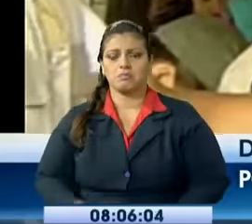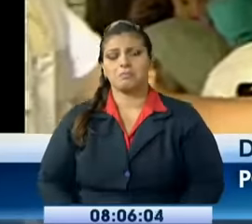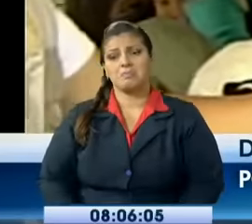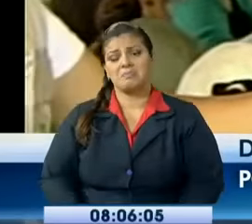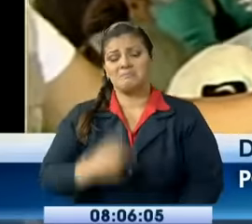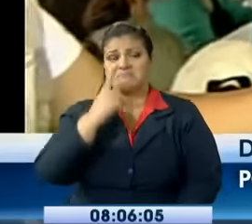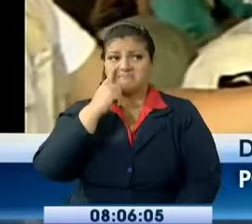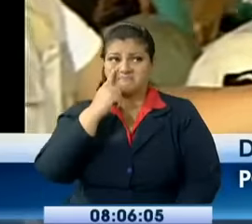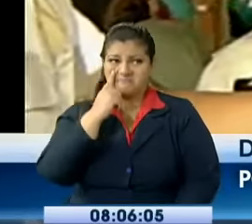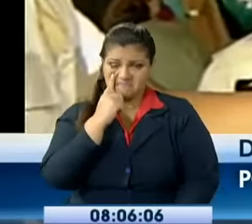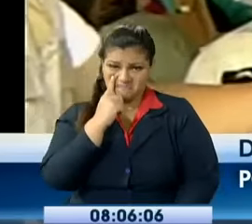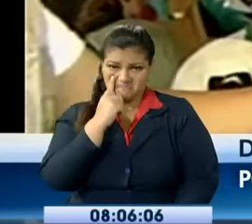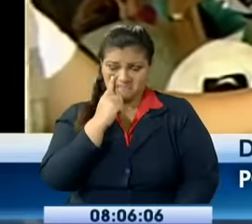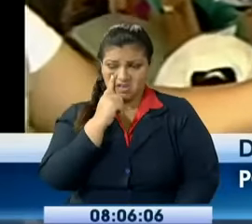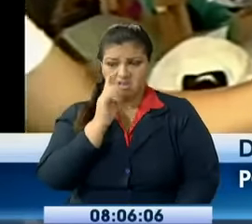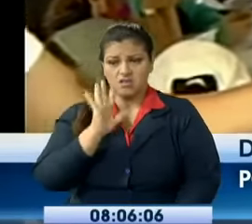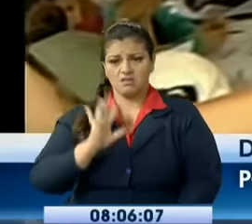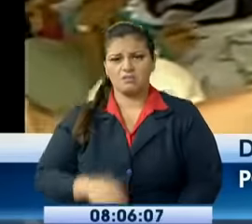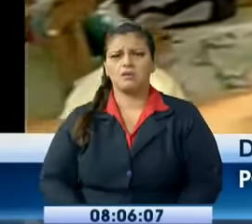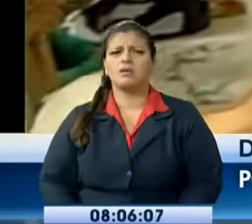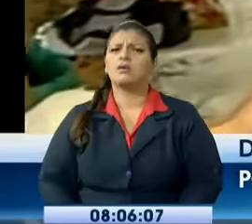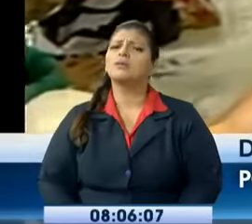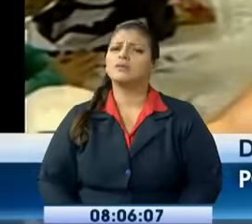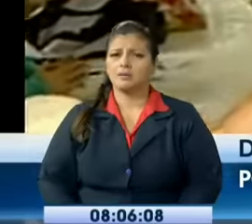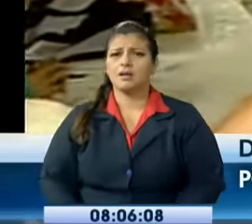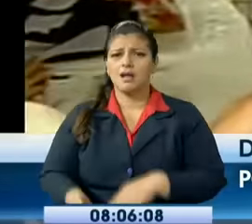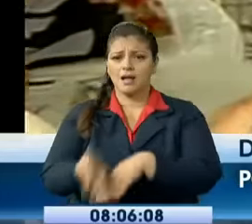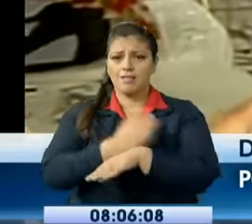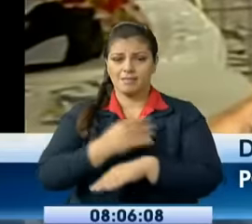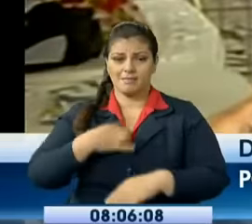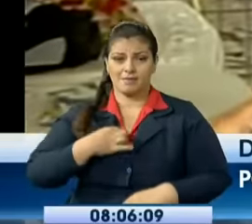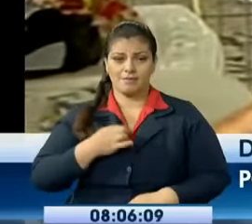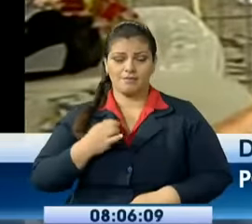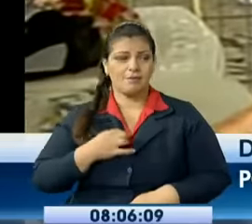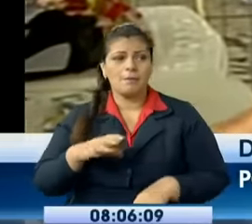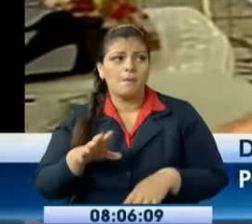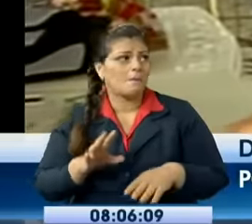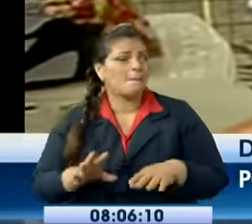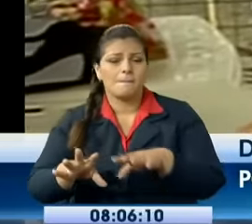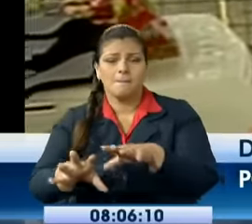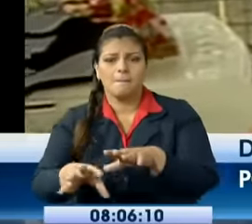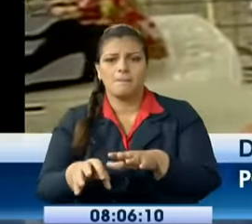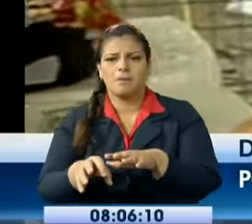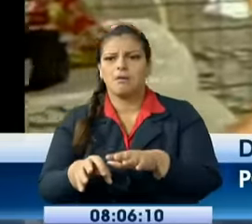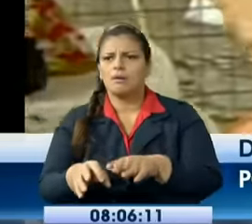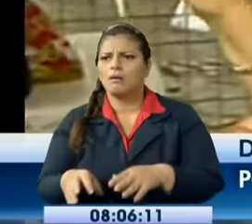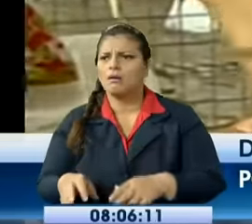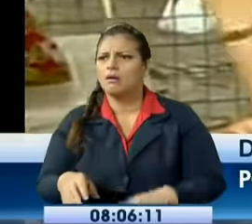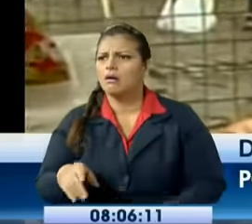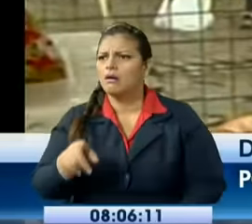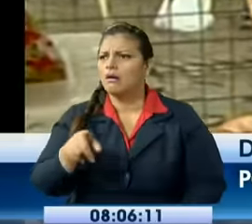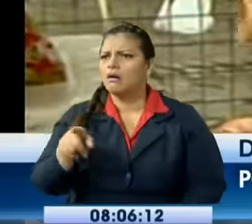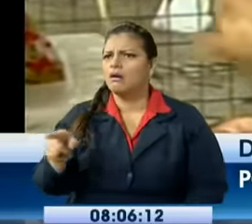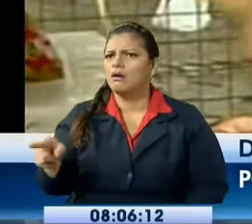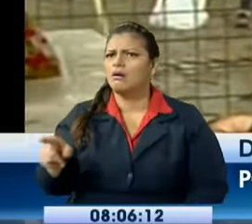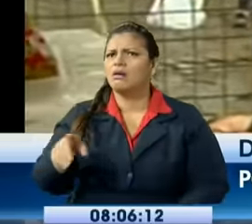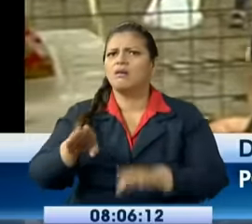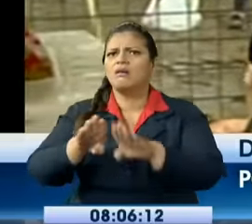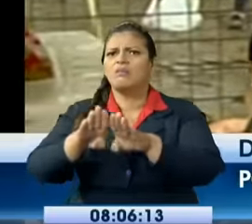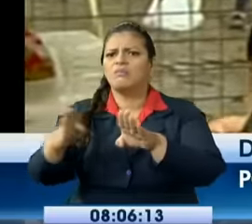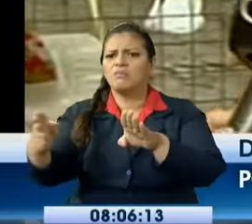ojalá, porque el día que yo vine a sacar un poquito de cosas, porque se me quedaron mi ropa, creo que me sabotearon esa puerta, porque las